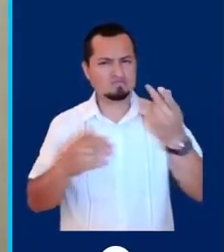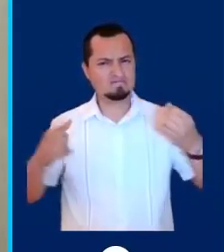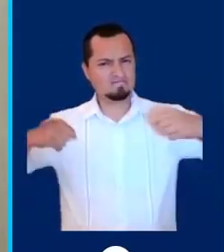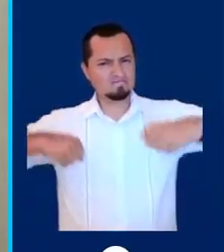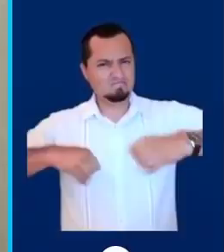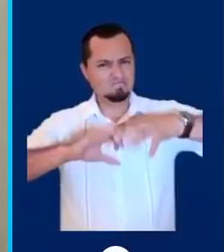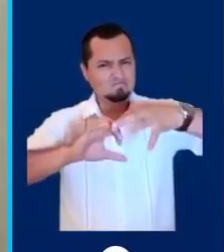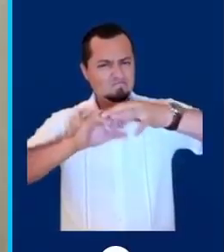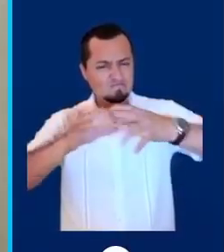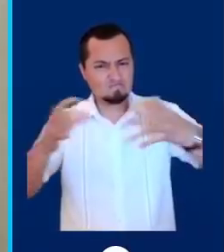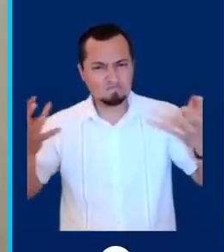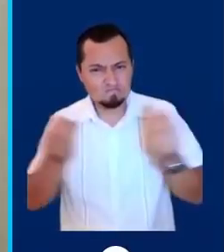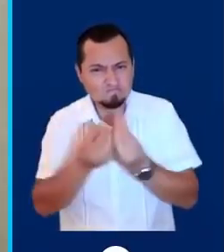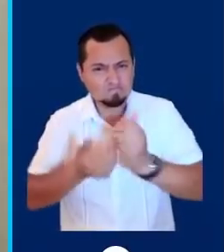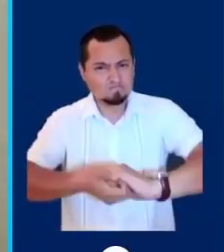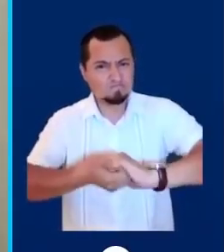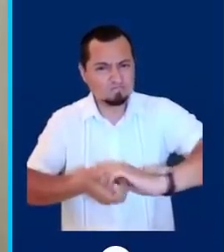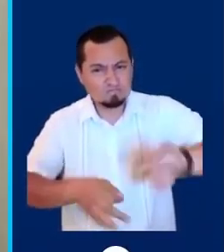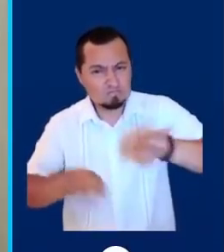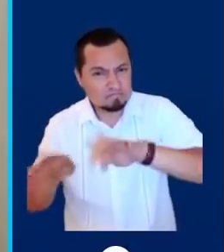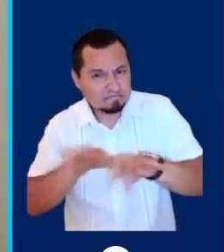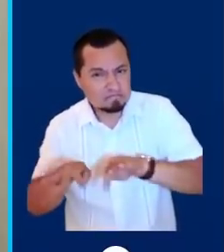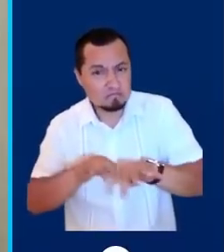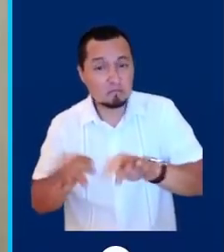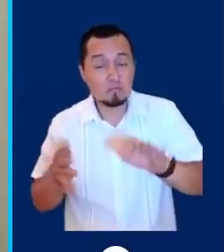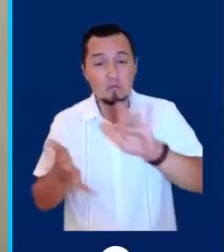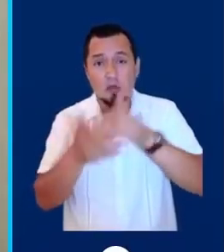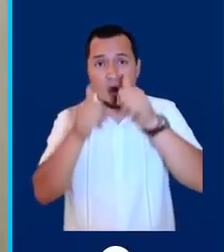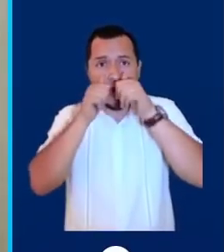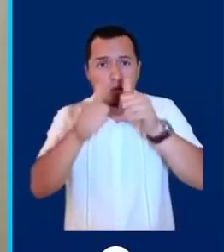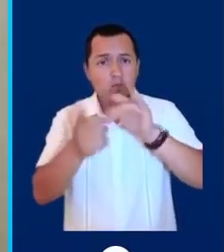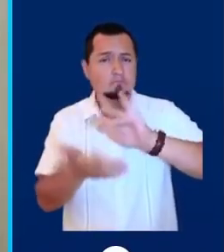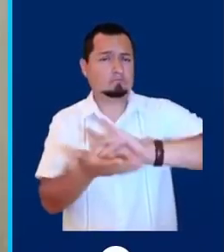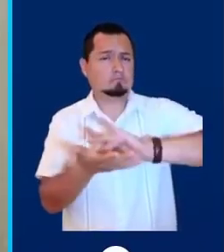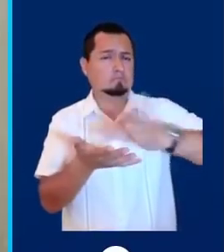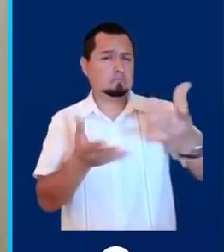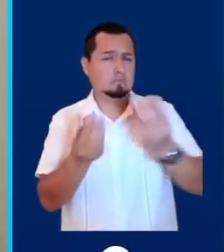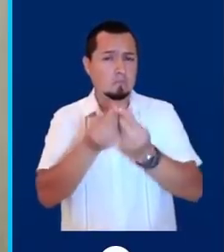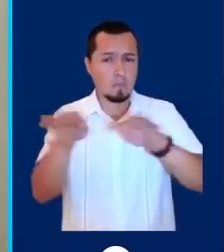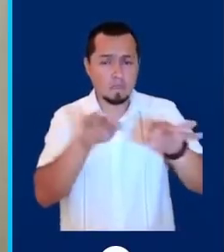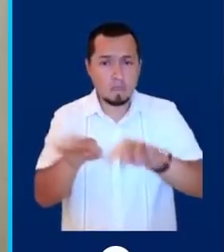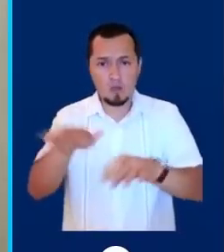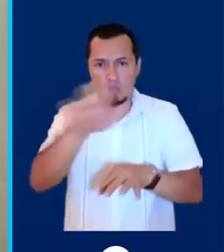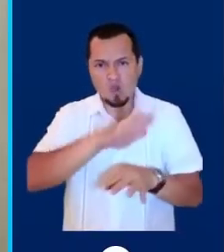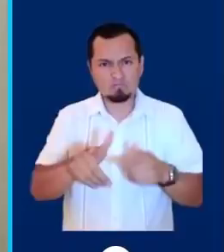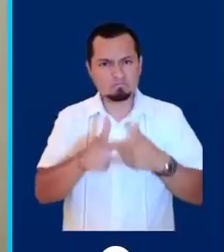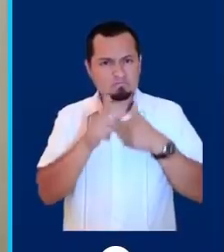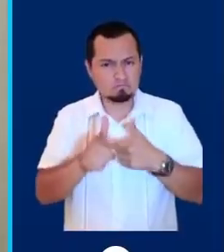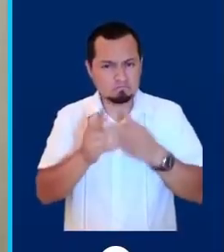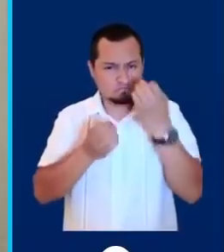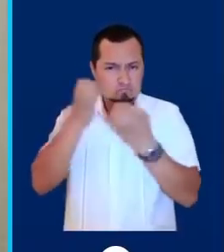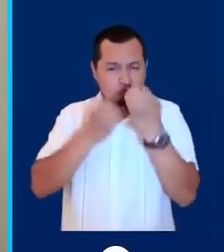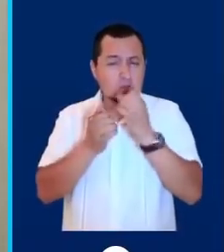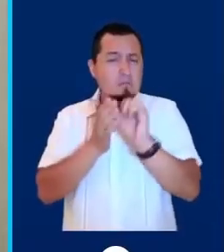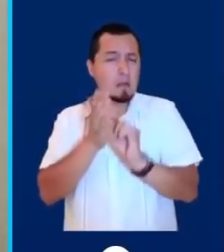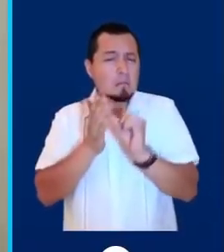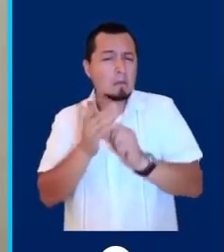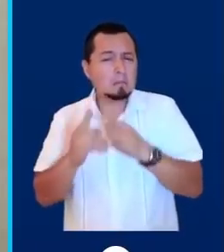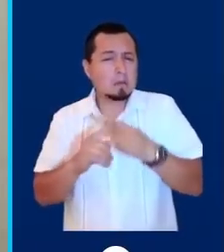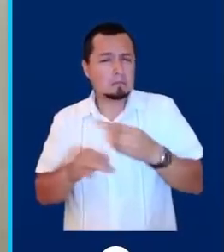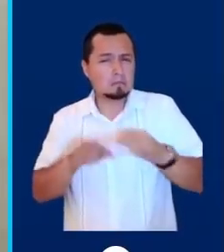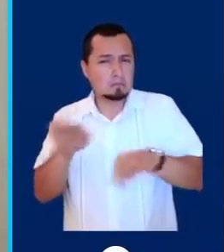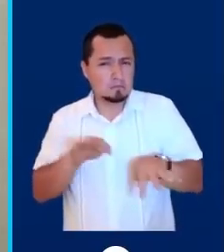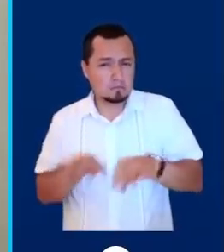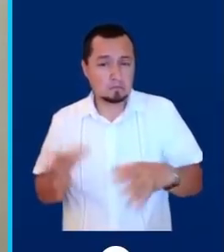estrategia. Con el magisterio hemos sido muy atentos en tener una estrategia que se va afinando cada mes con los consejos técnicos